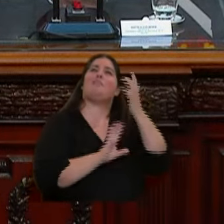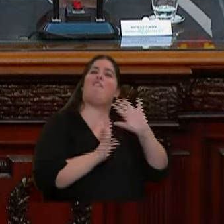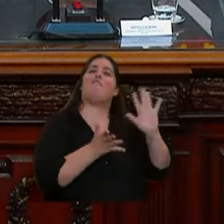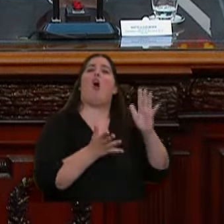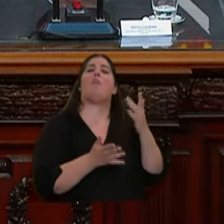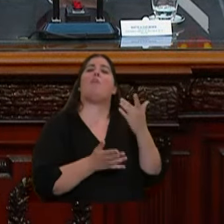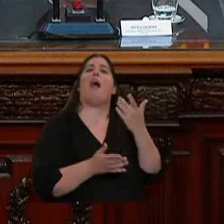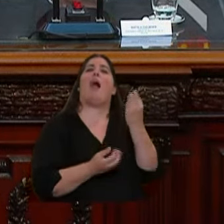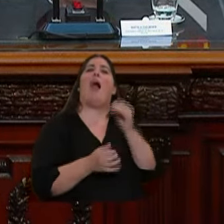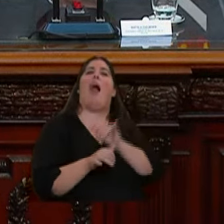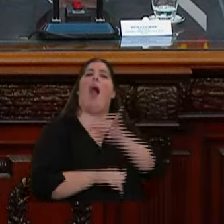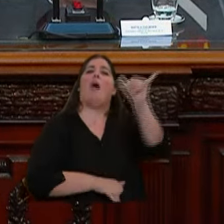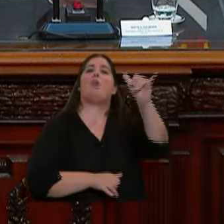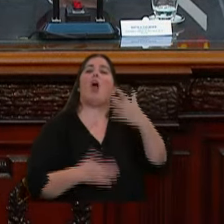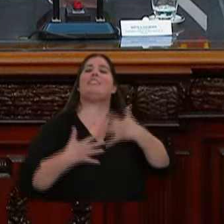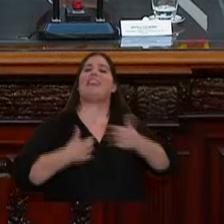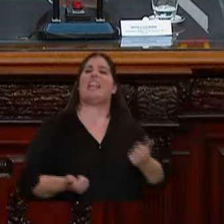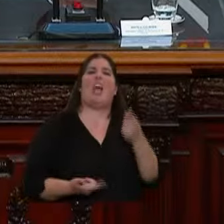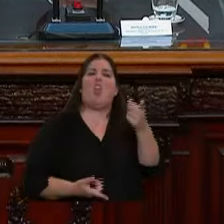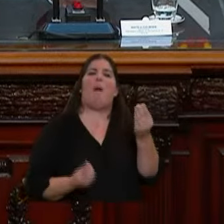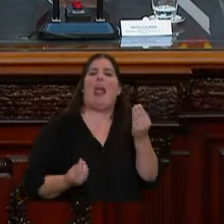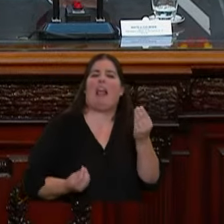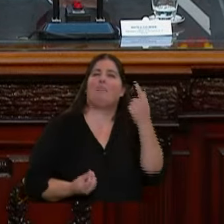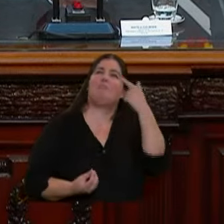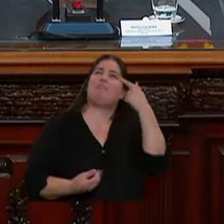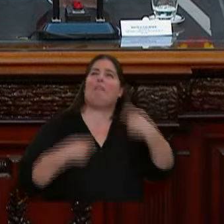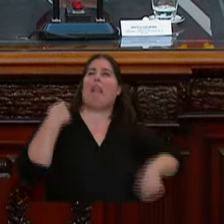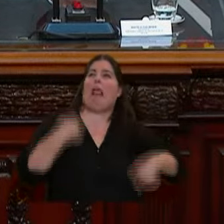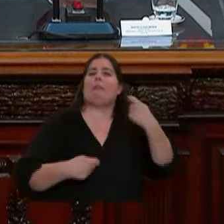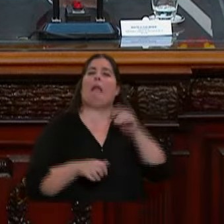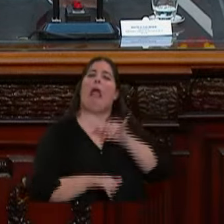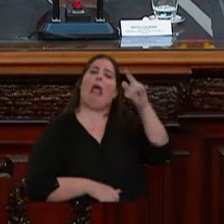para qué sirve un avión sanitario.